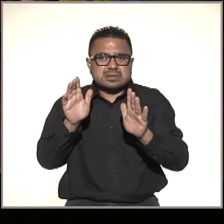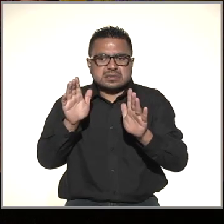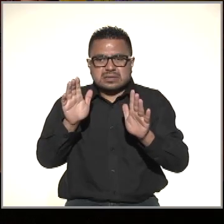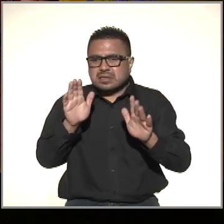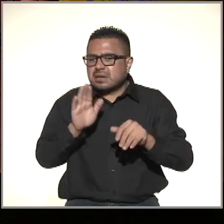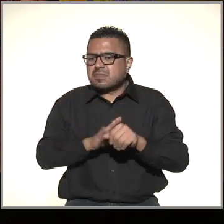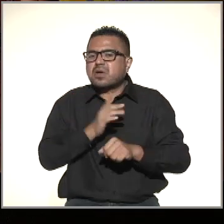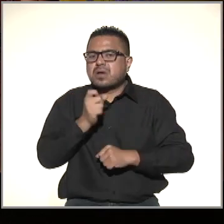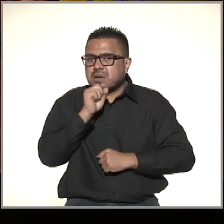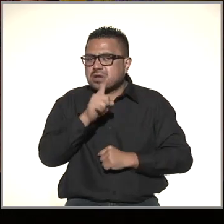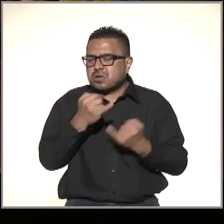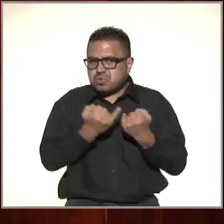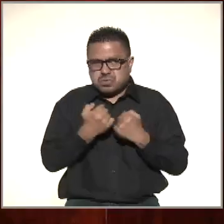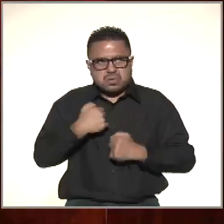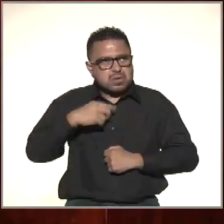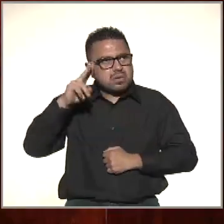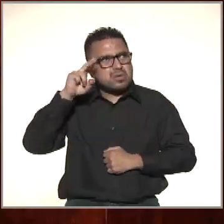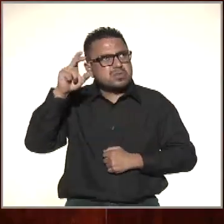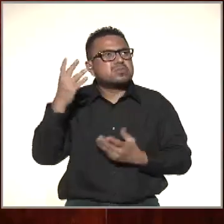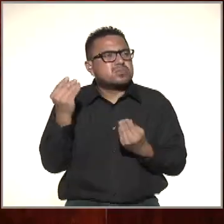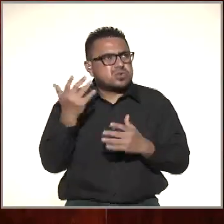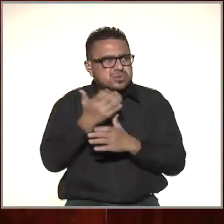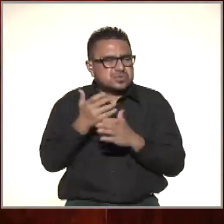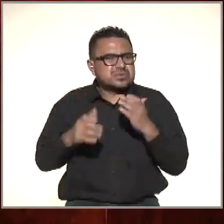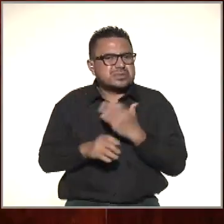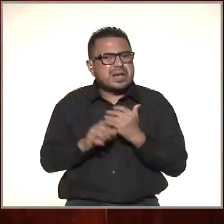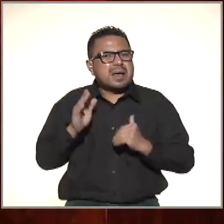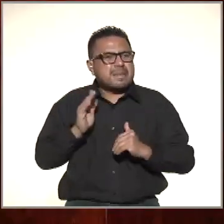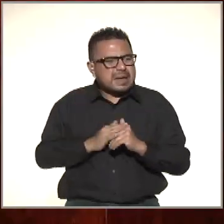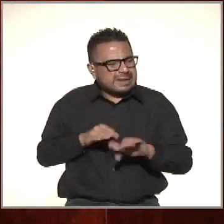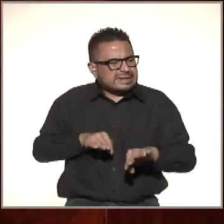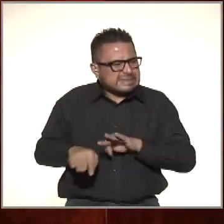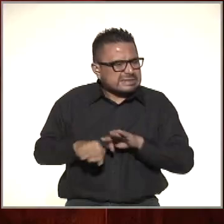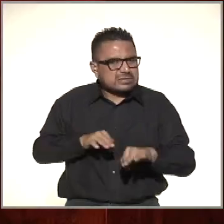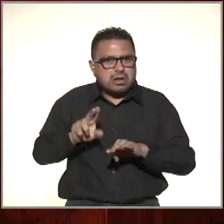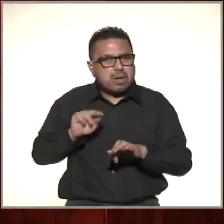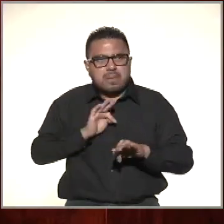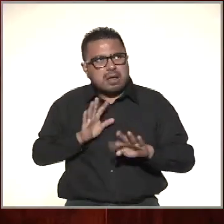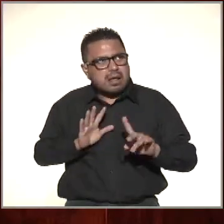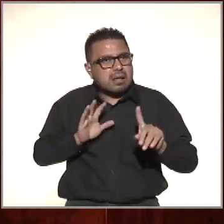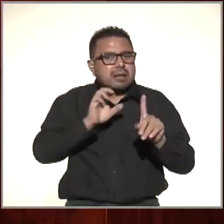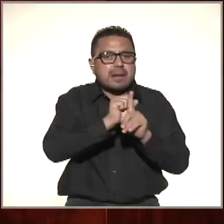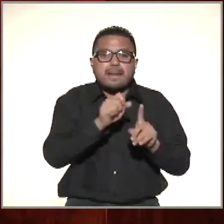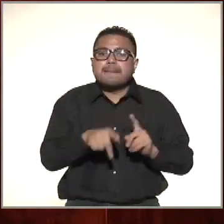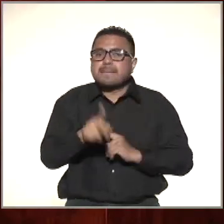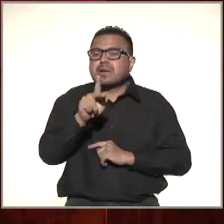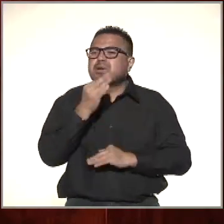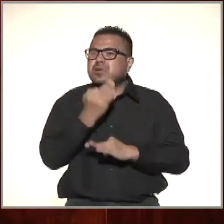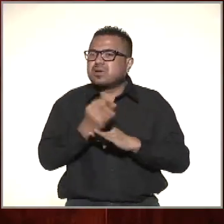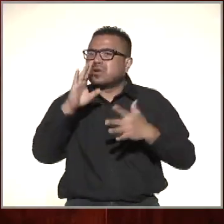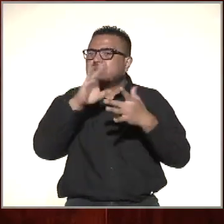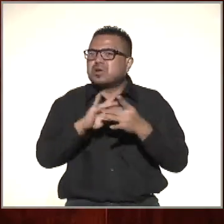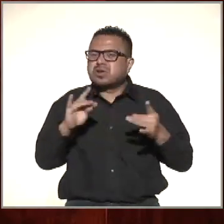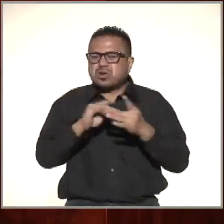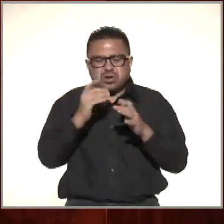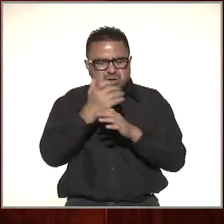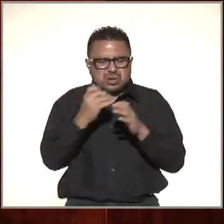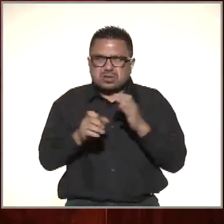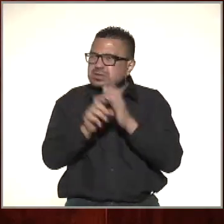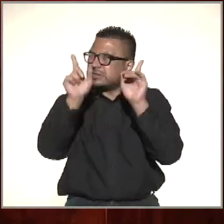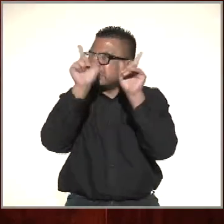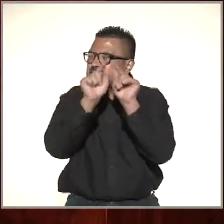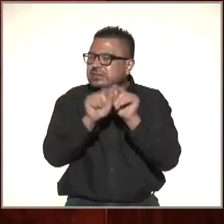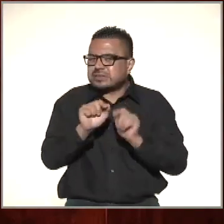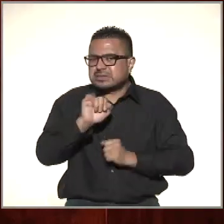Porque yo sueño también muchísimas cosas, y pues por más que le chambeo, pues igual no lo alcanzo. Pero si hablas de las cosas concretas que sí tiene